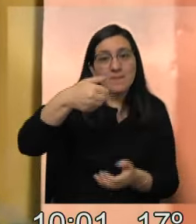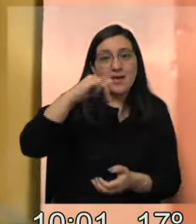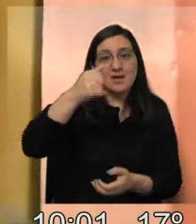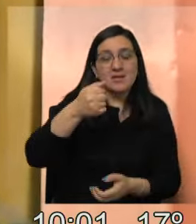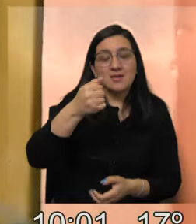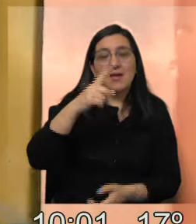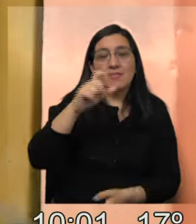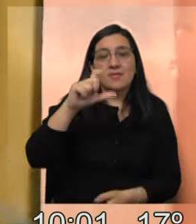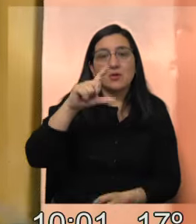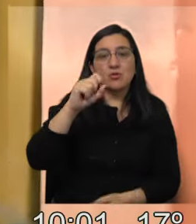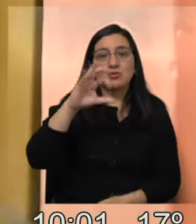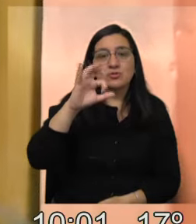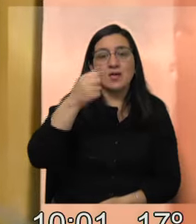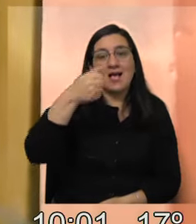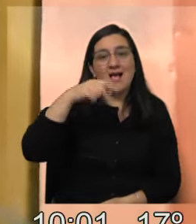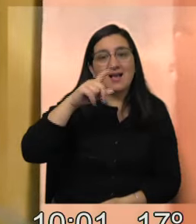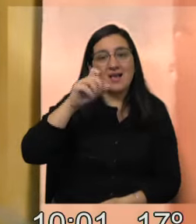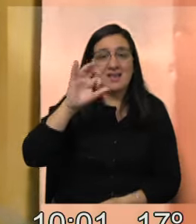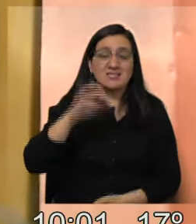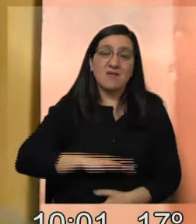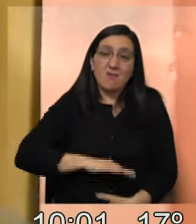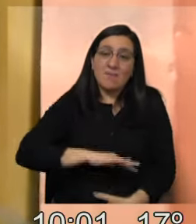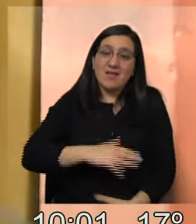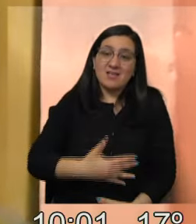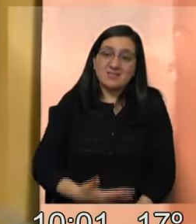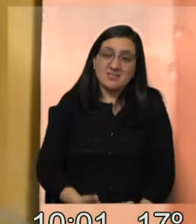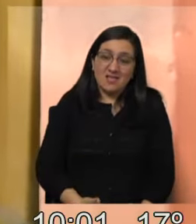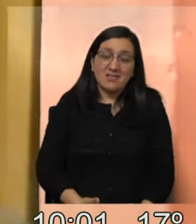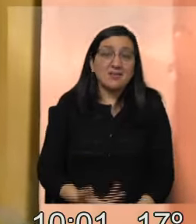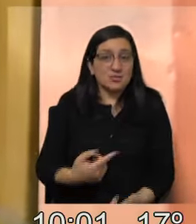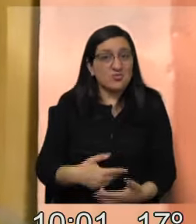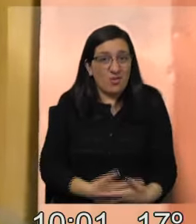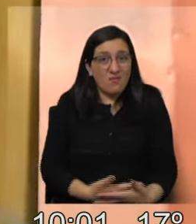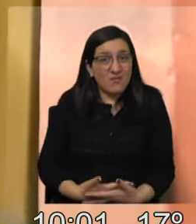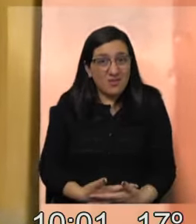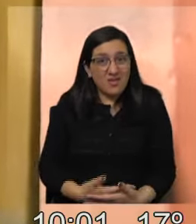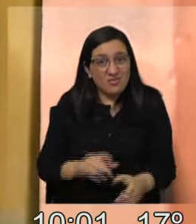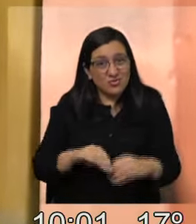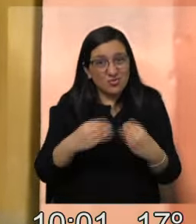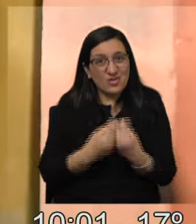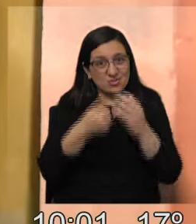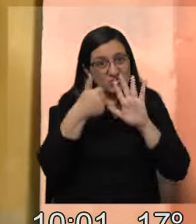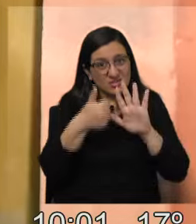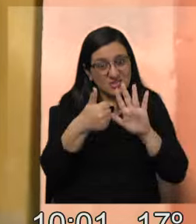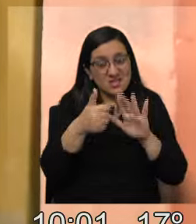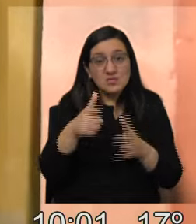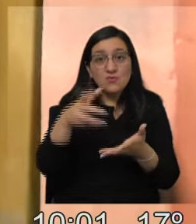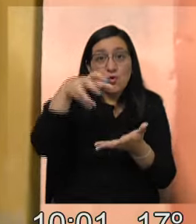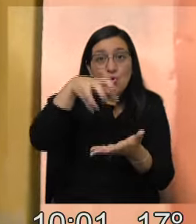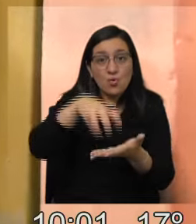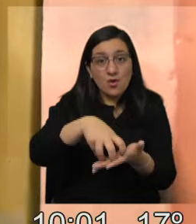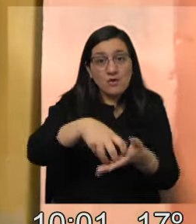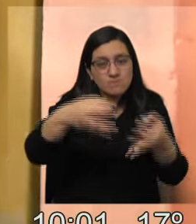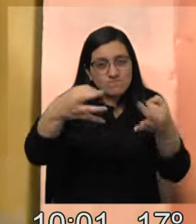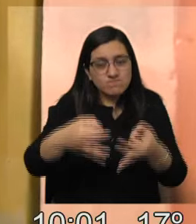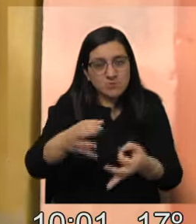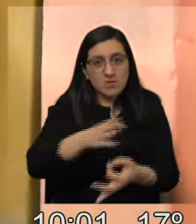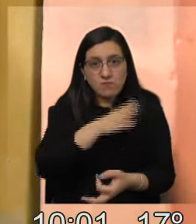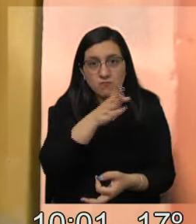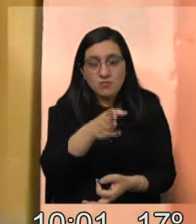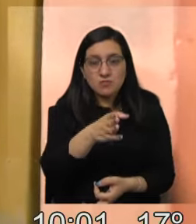Coro estaba embarazada casi 6 meses, así que son 6. Esto sucedió en el lugar concreto que llegamos